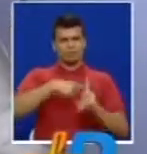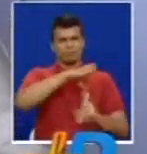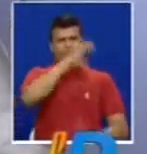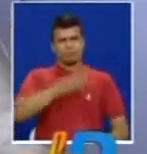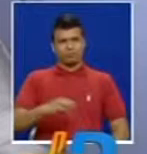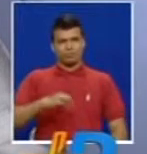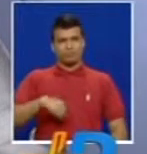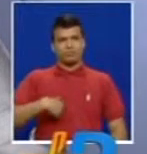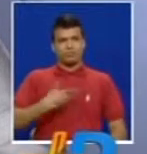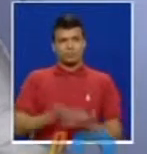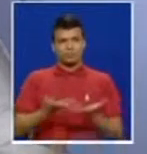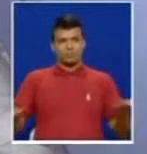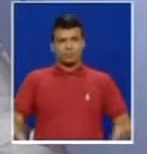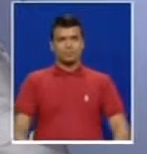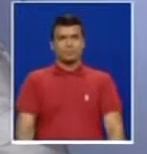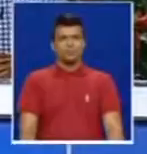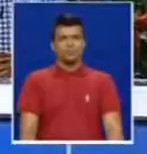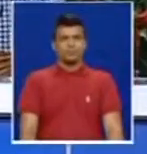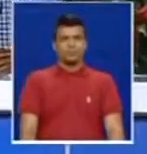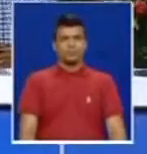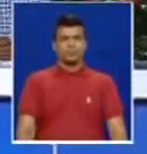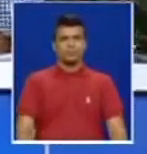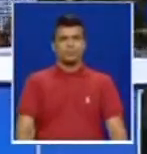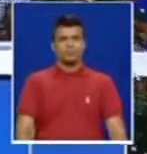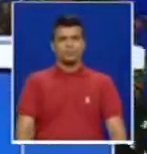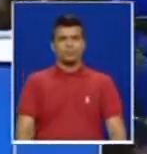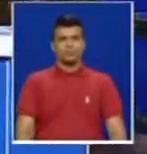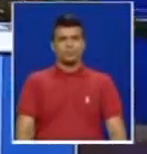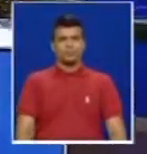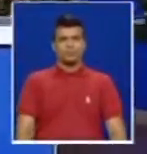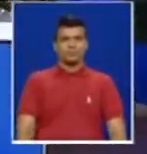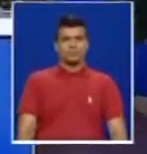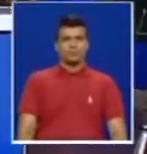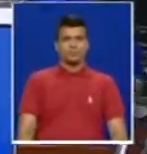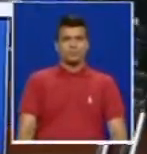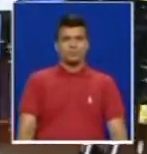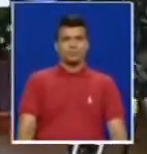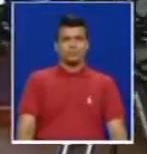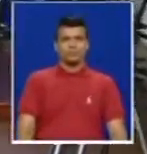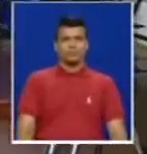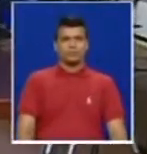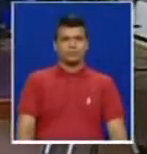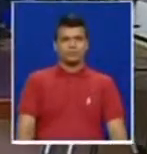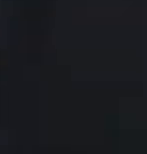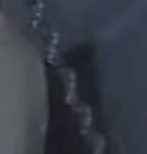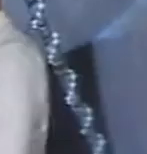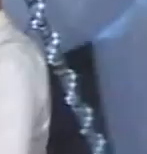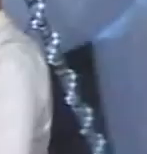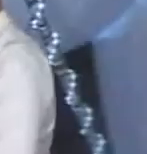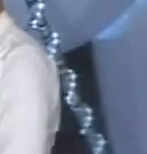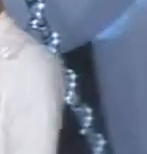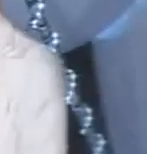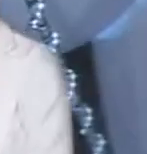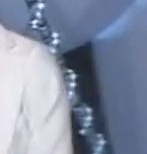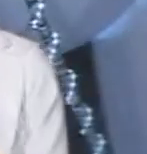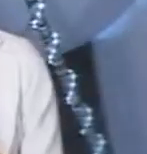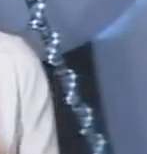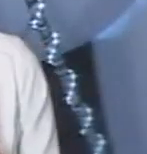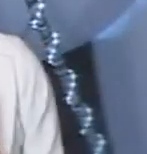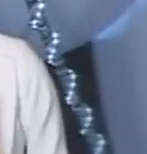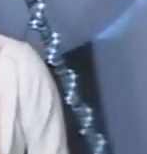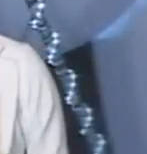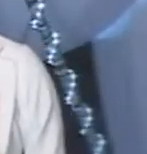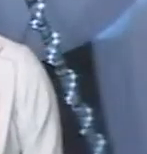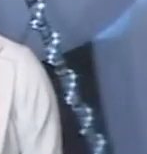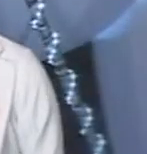noticiero del suroccidente colombiano, Más Pacífico. En En